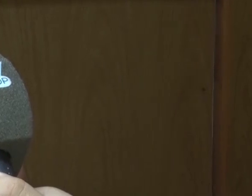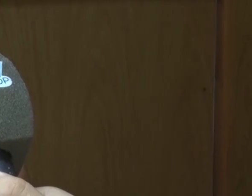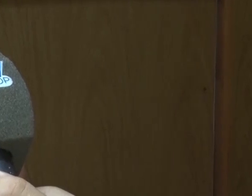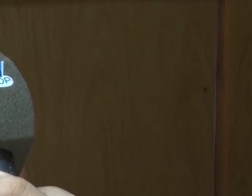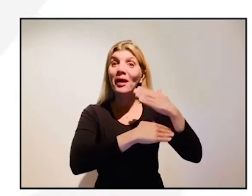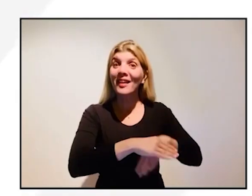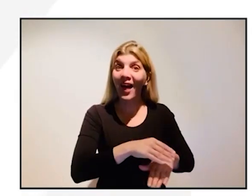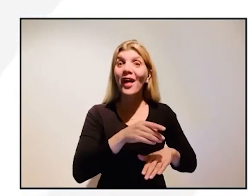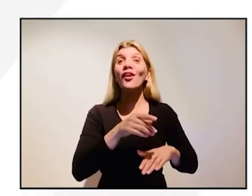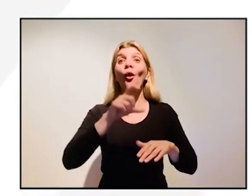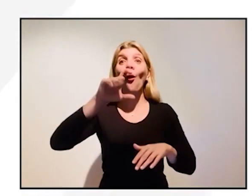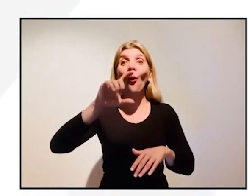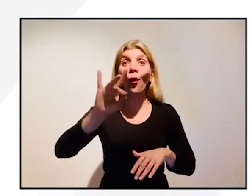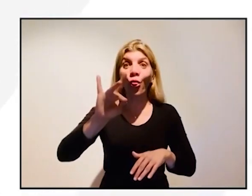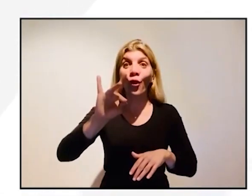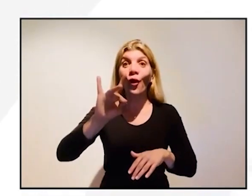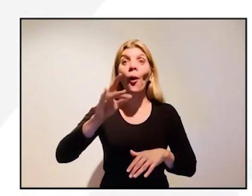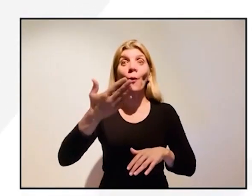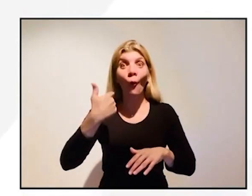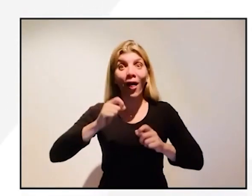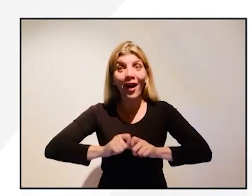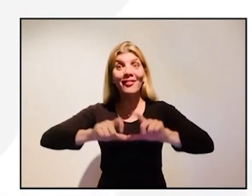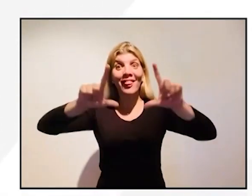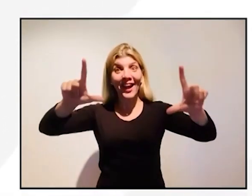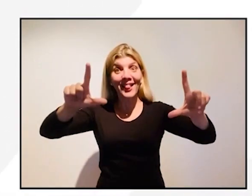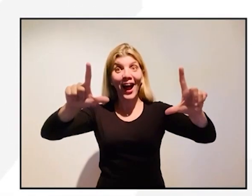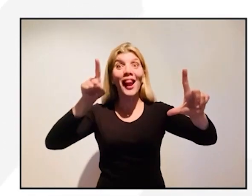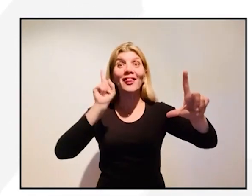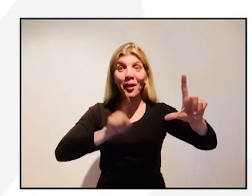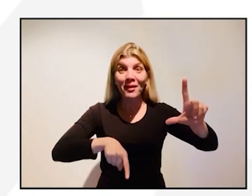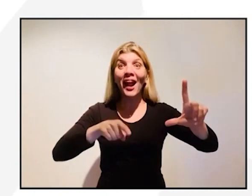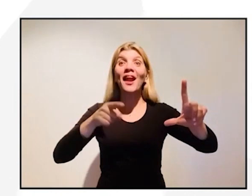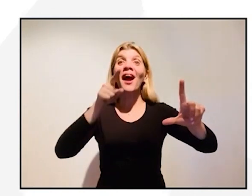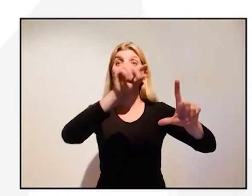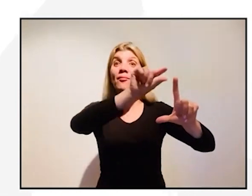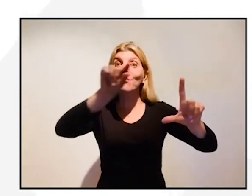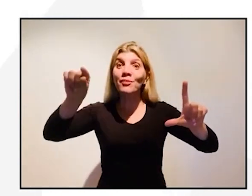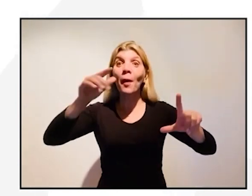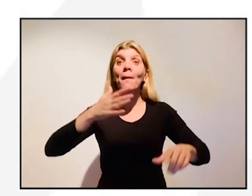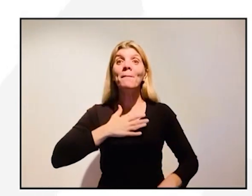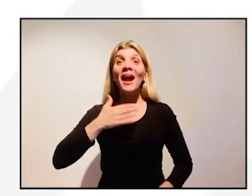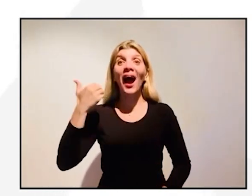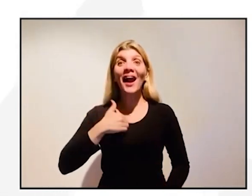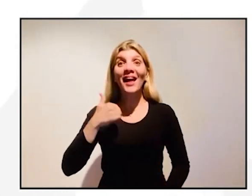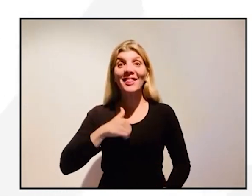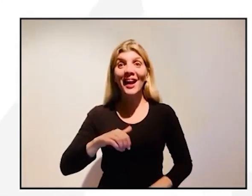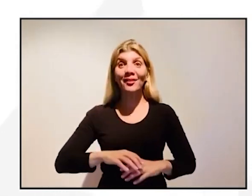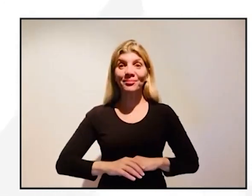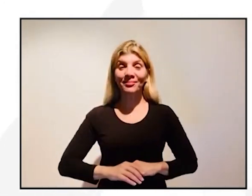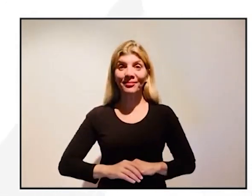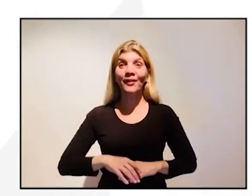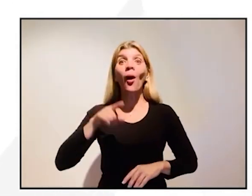ya existentes o a partir de un nuevo medio y desde cuándo se emiten los certificados sin fecha de vencimiento